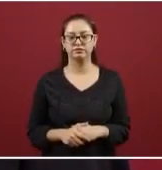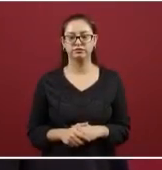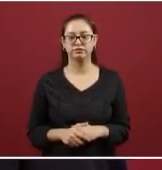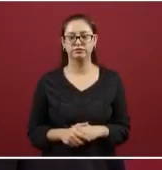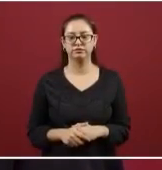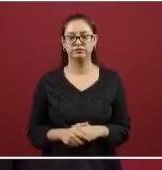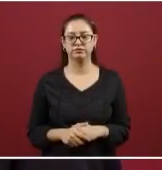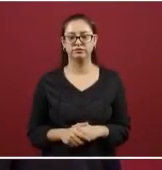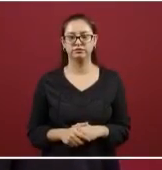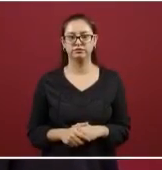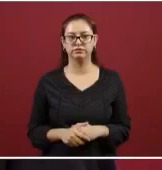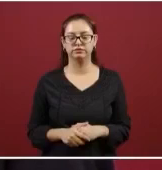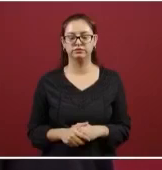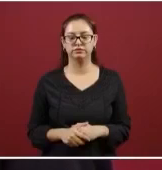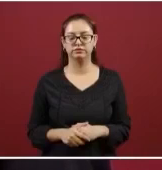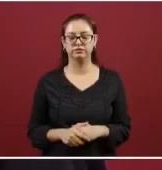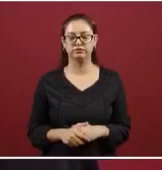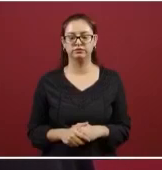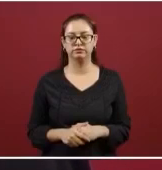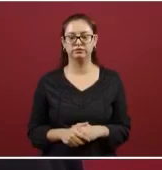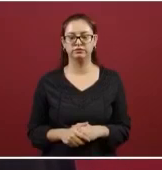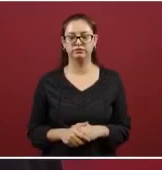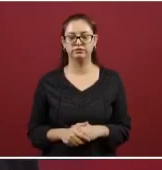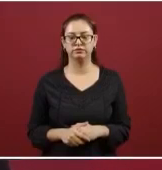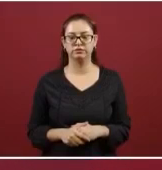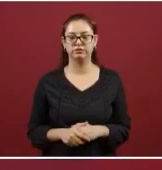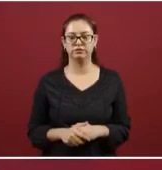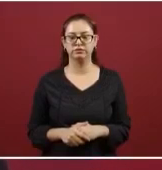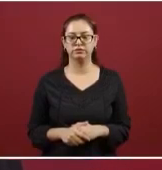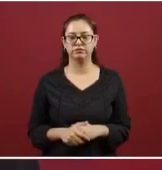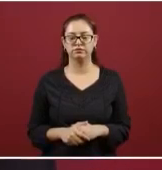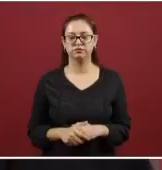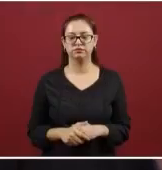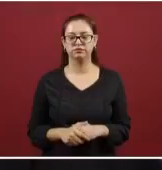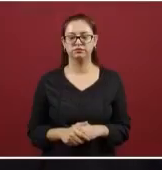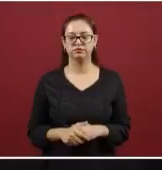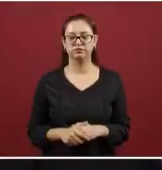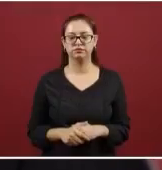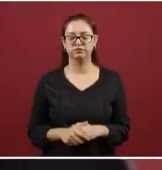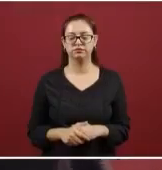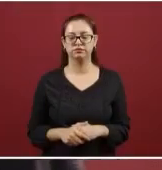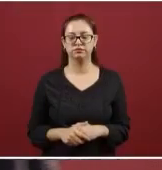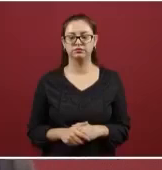se logra que los trabajadores